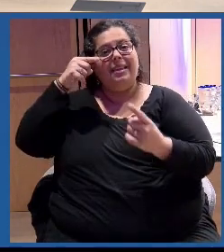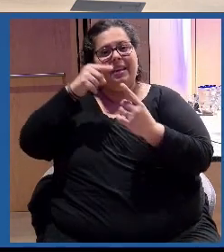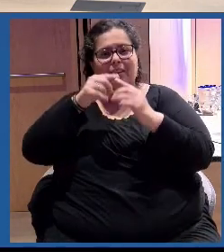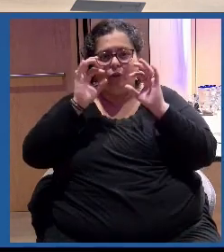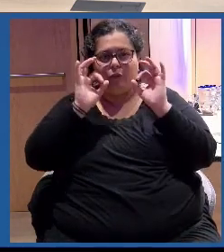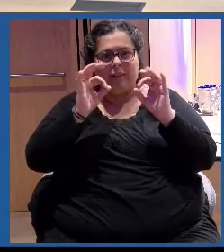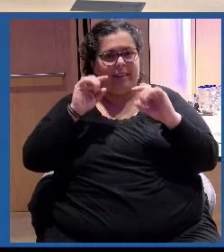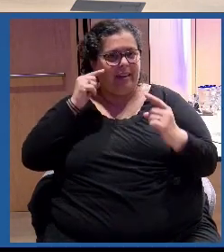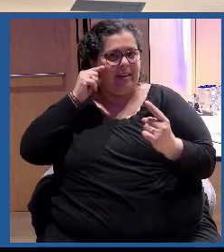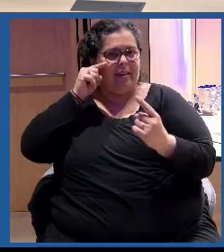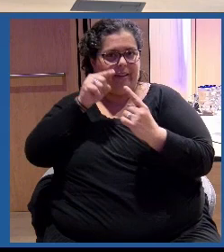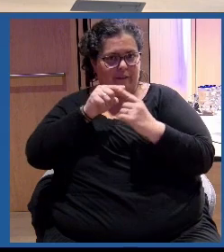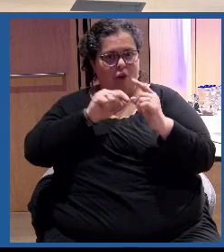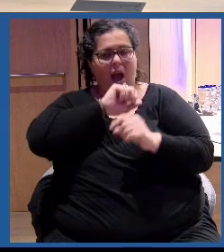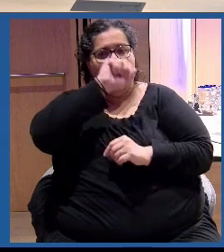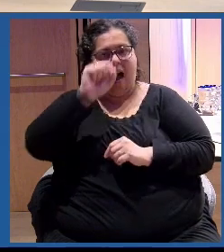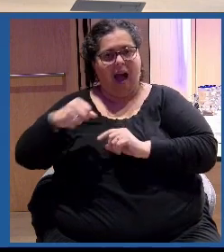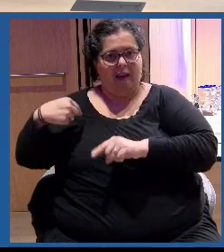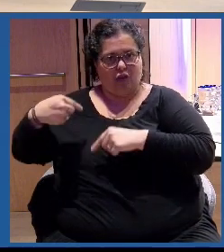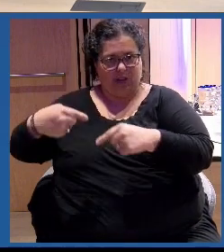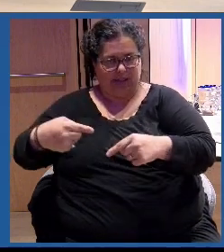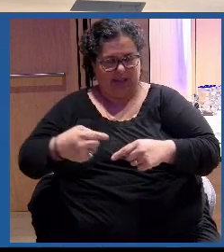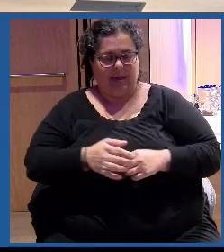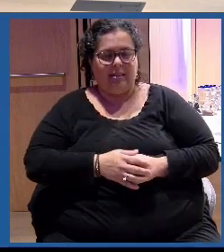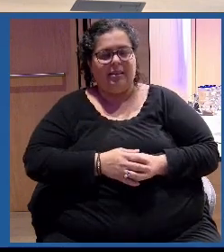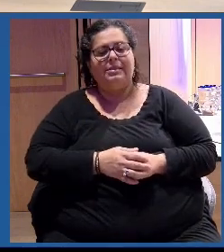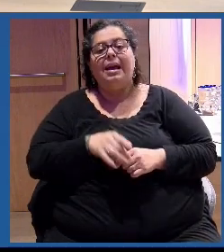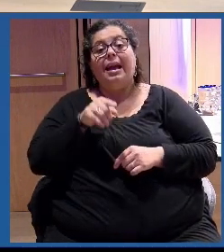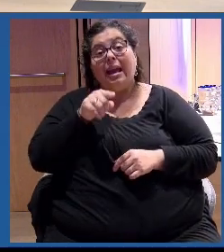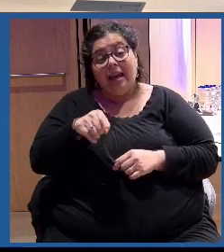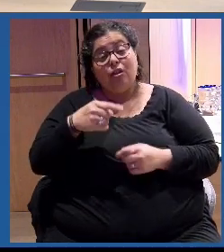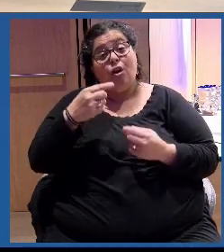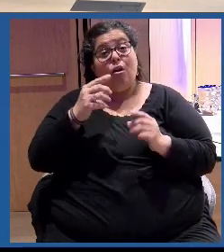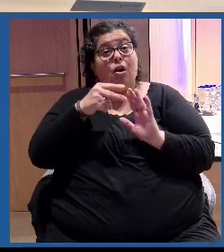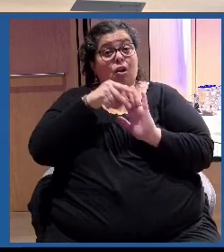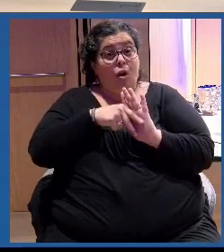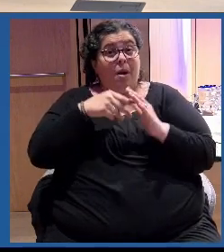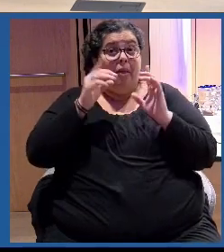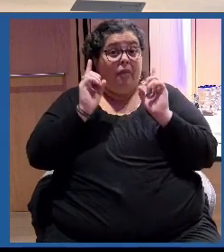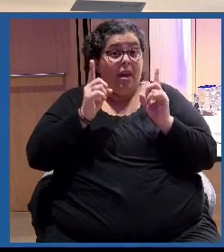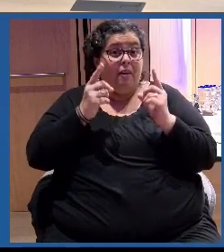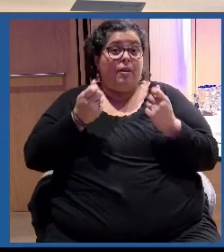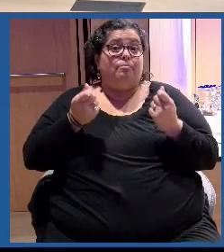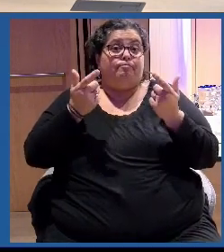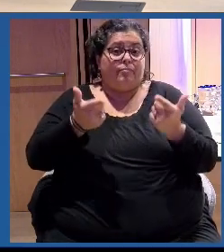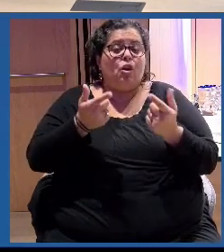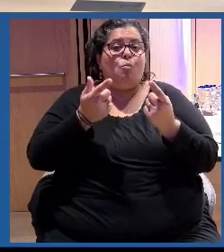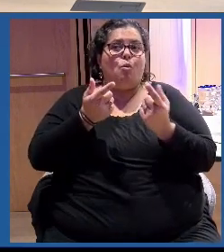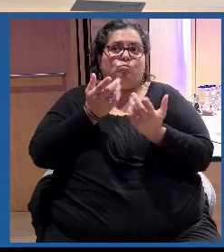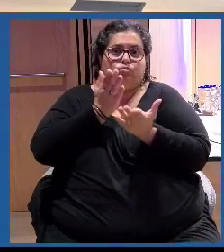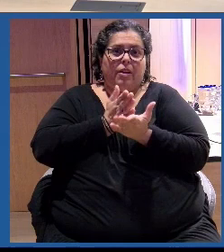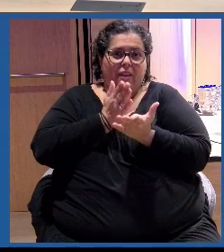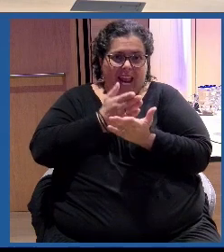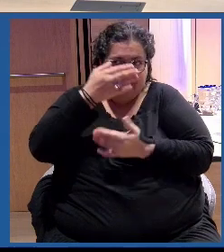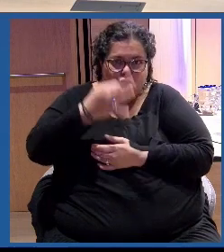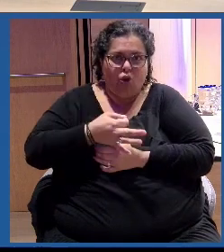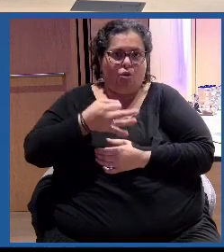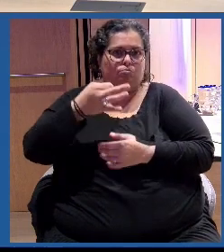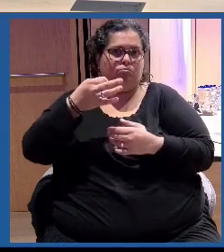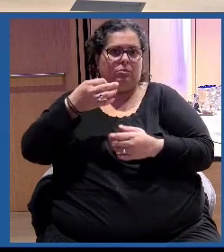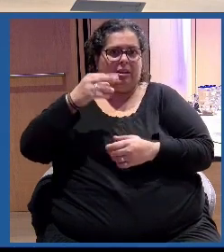poblacional que tiendan o bueno, aseguren o procuren asegurar el ejercicio de derechos de la población